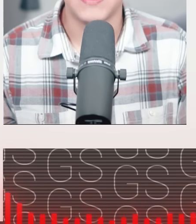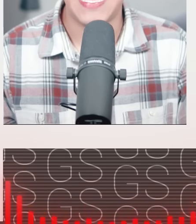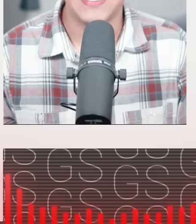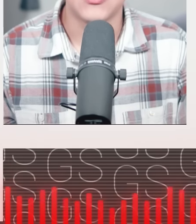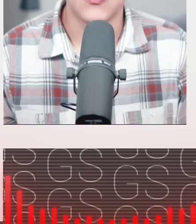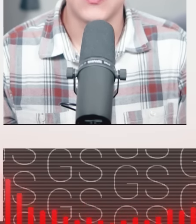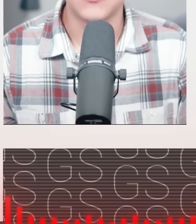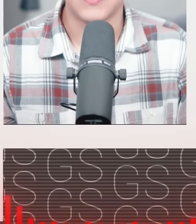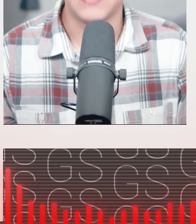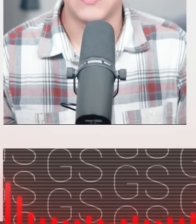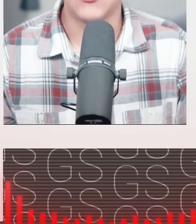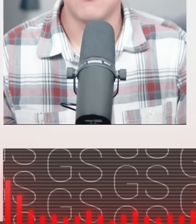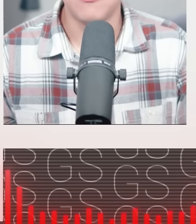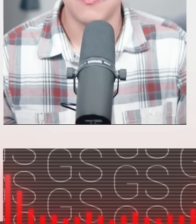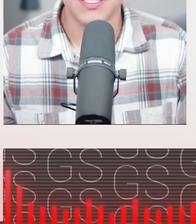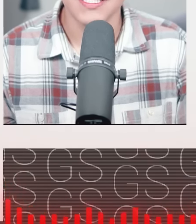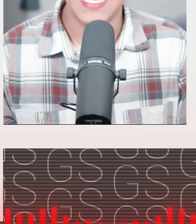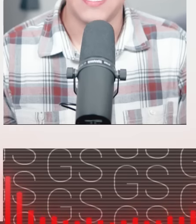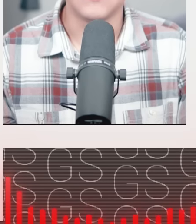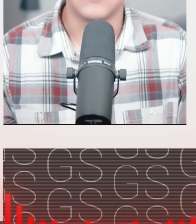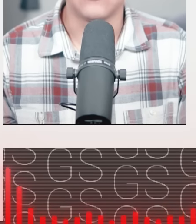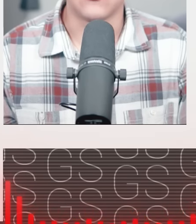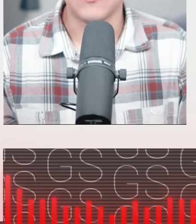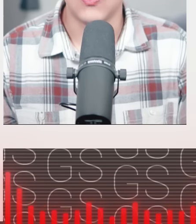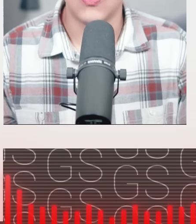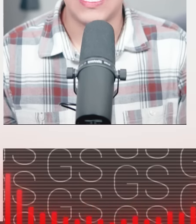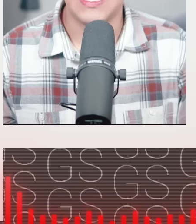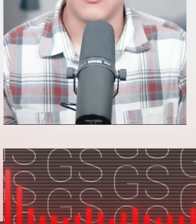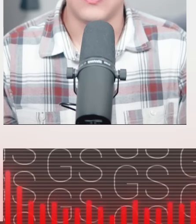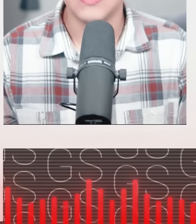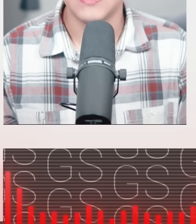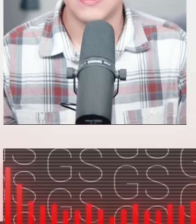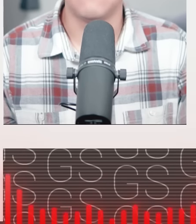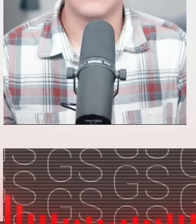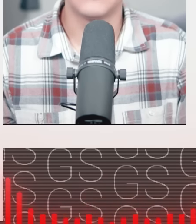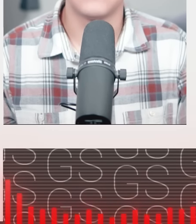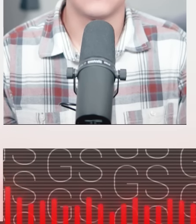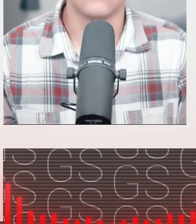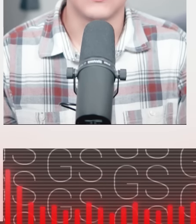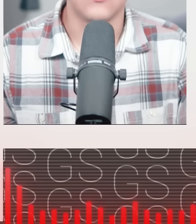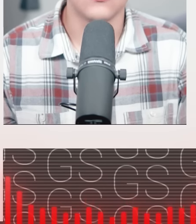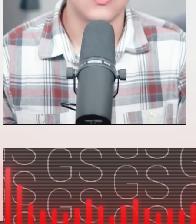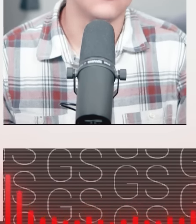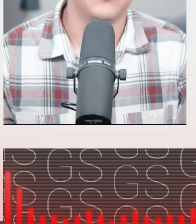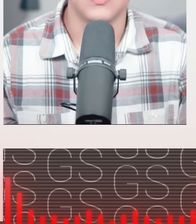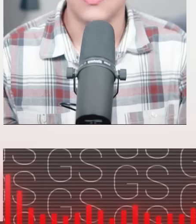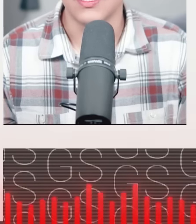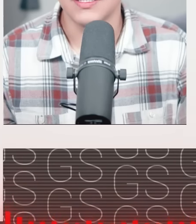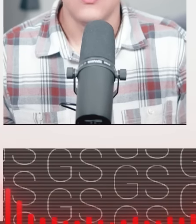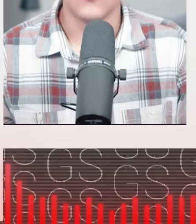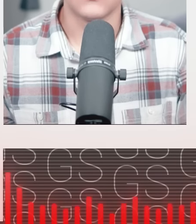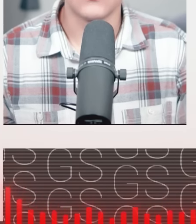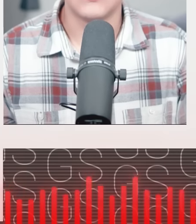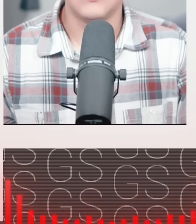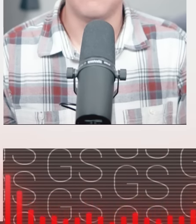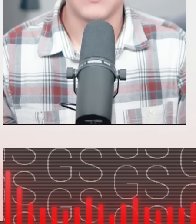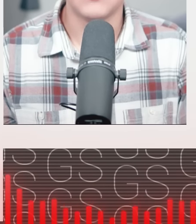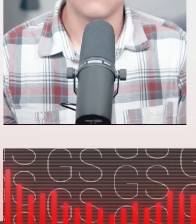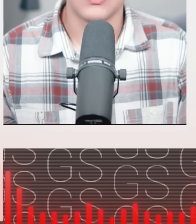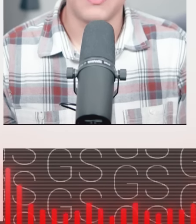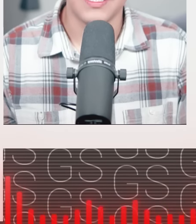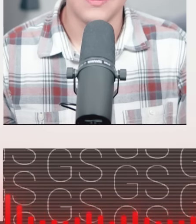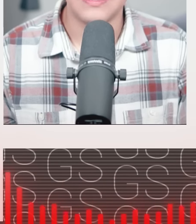cobarde agachón de los que callan como momias ante la corrupción, la violencia y la falta de resultados de los gobiernícolas. Nosotros